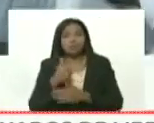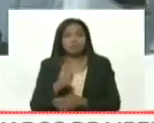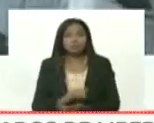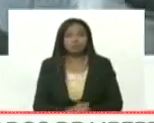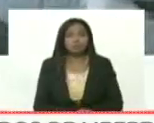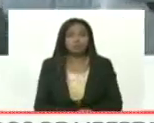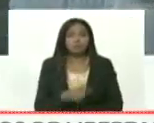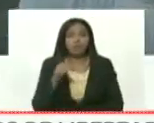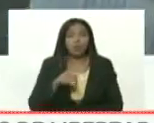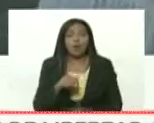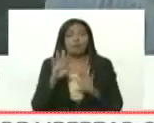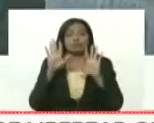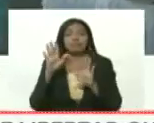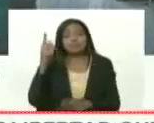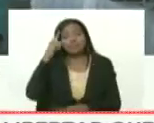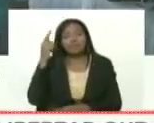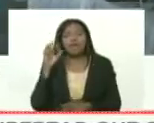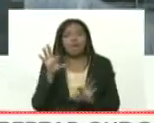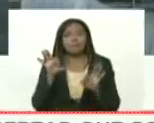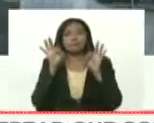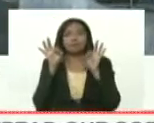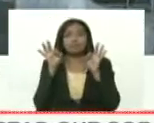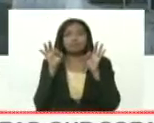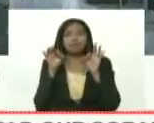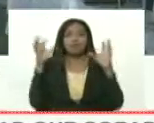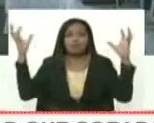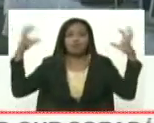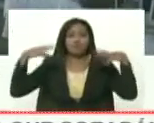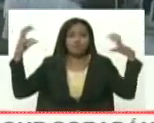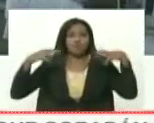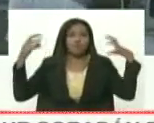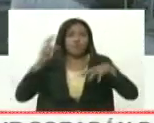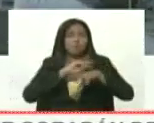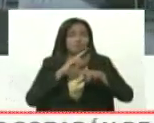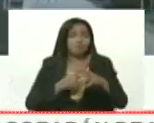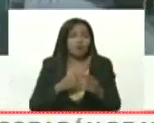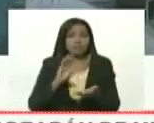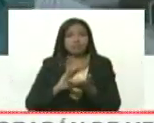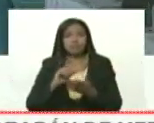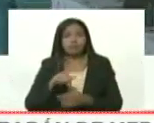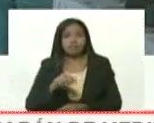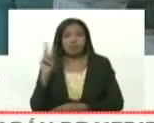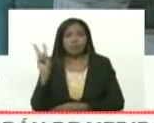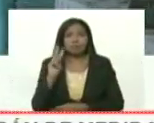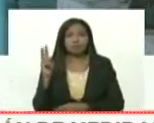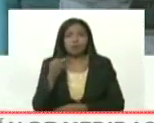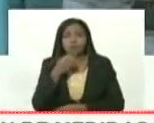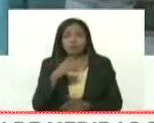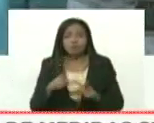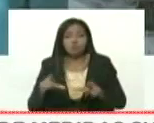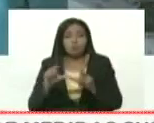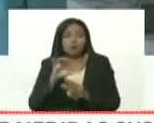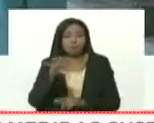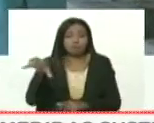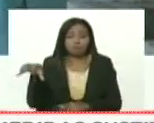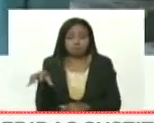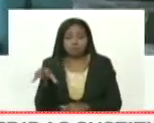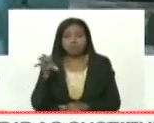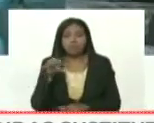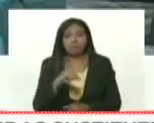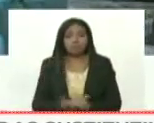Señor. Hoy, día especial, una lluvia tremenda ha caído sobre el centro del país y buenas partes del país. Hoy